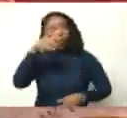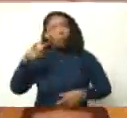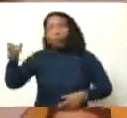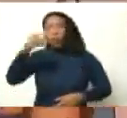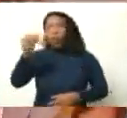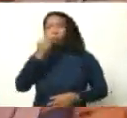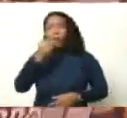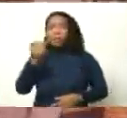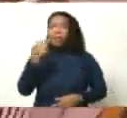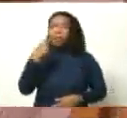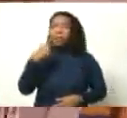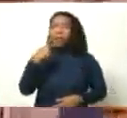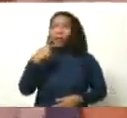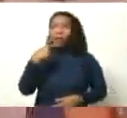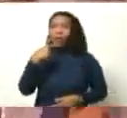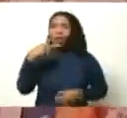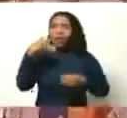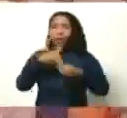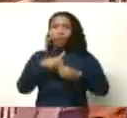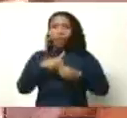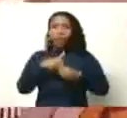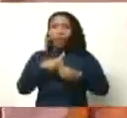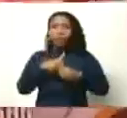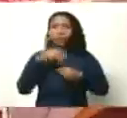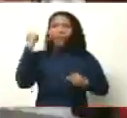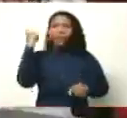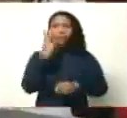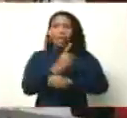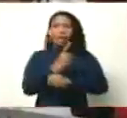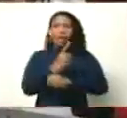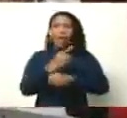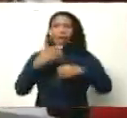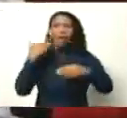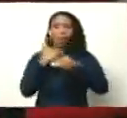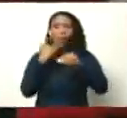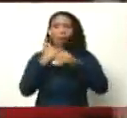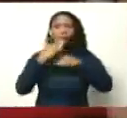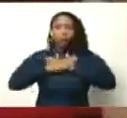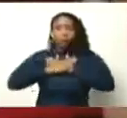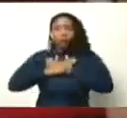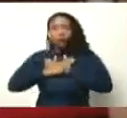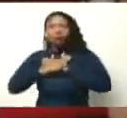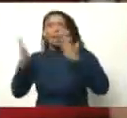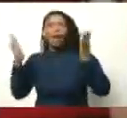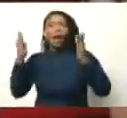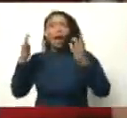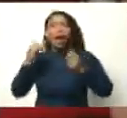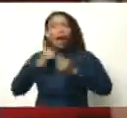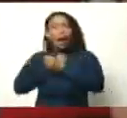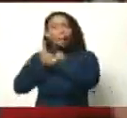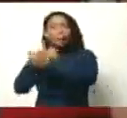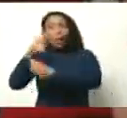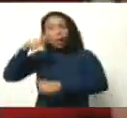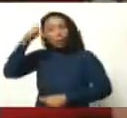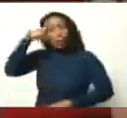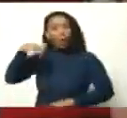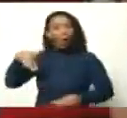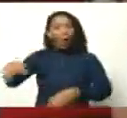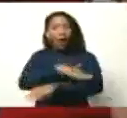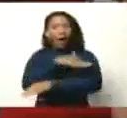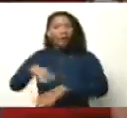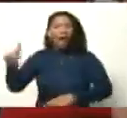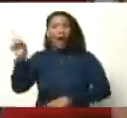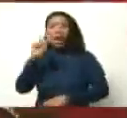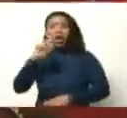buscando medicamentos, buscando combustible, debe ser retribuido con el amor de este pueblo que está en las calles y